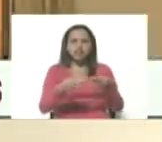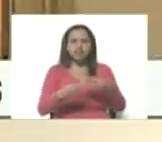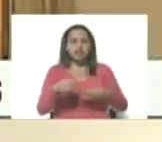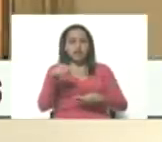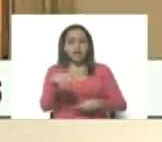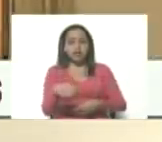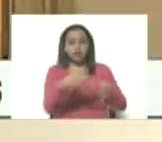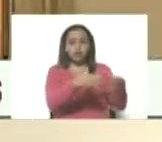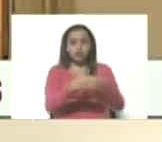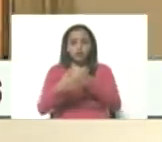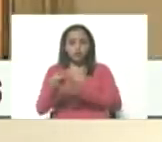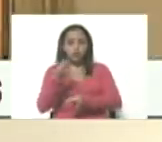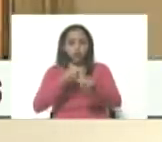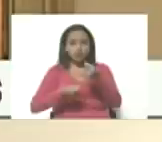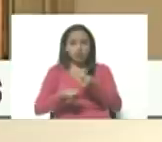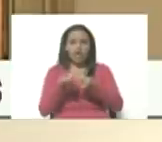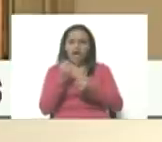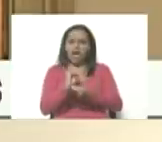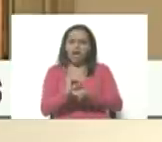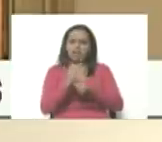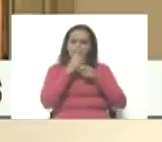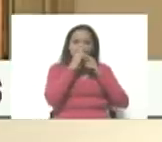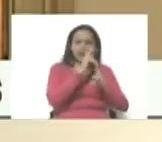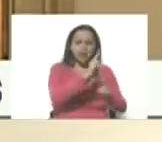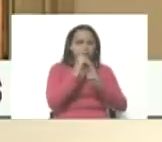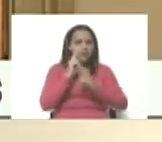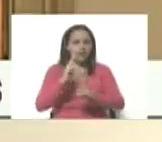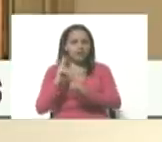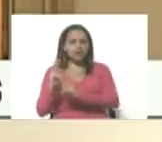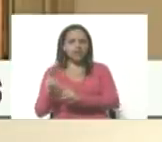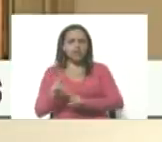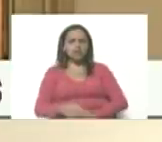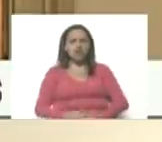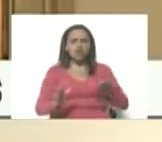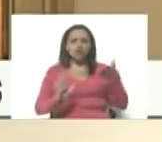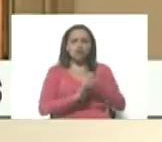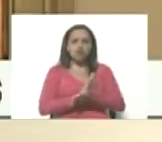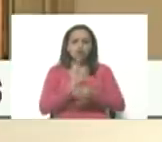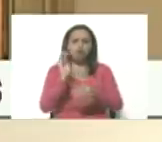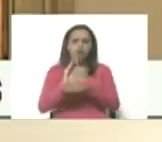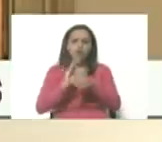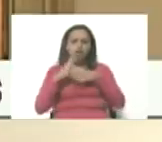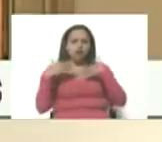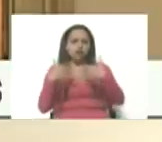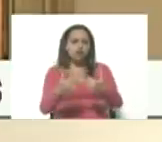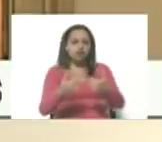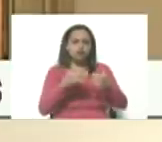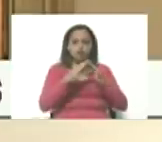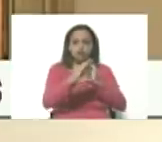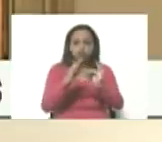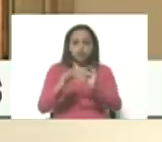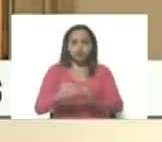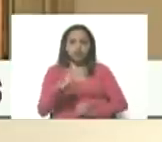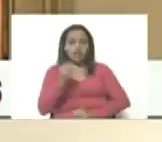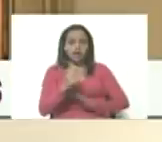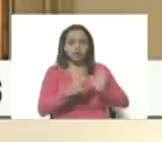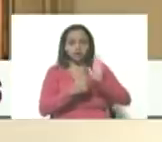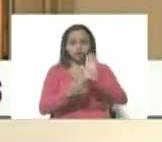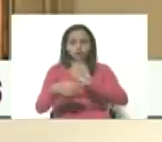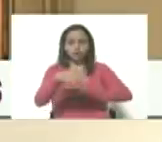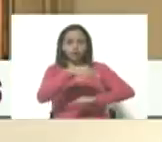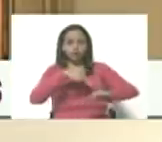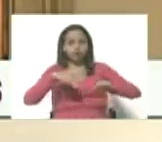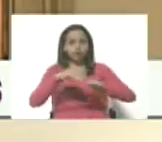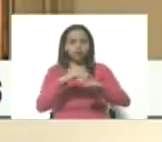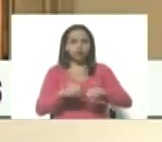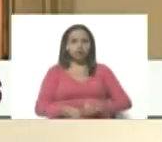estos sectores económicos ha sido el respeto de los protocolos sanitarios y epidemiológicos que ha publicado el Ministerio del